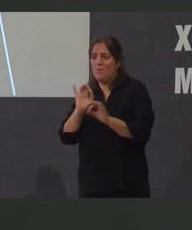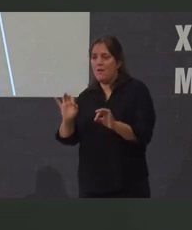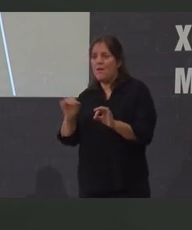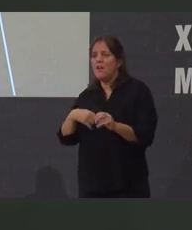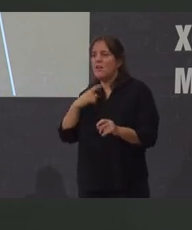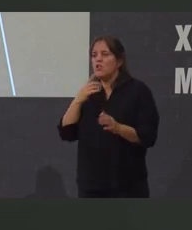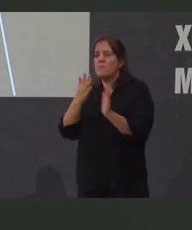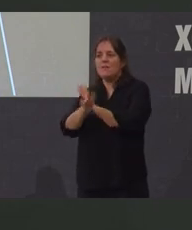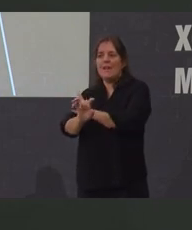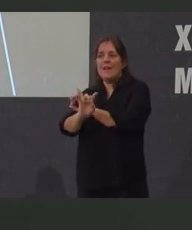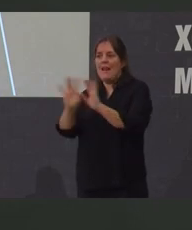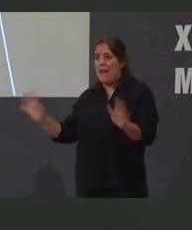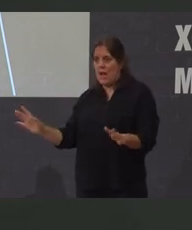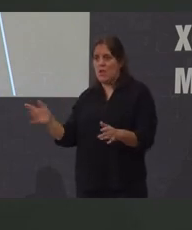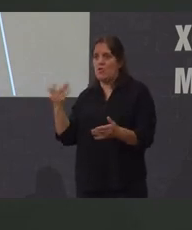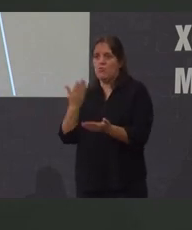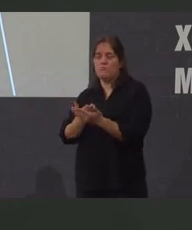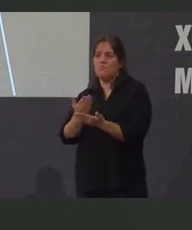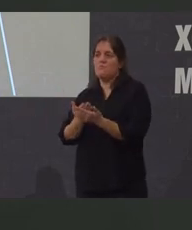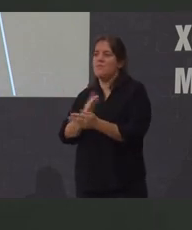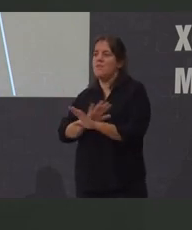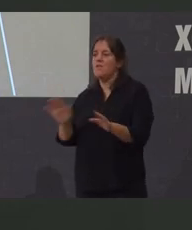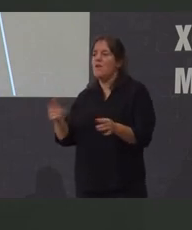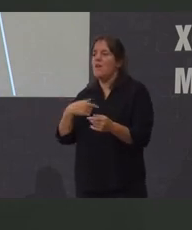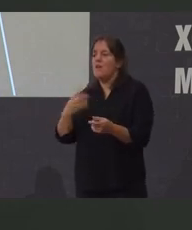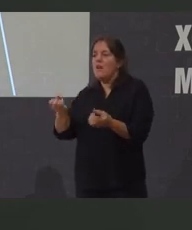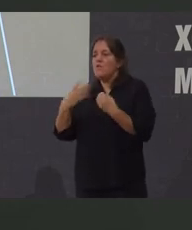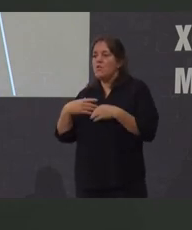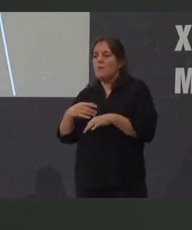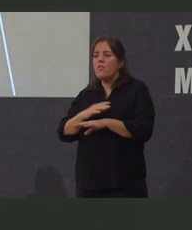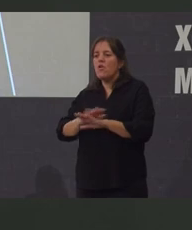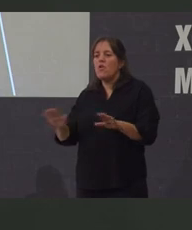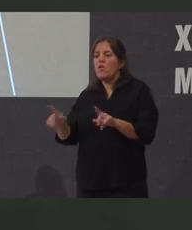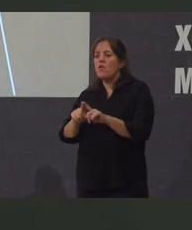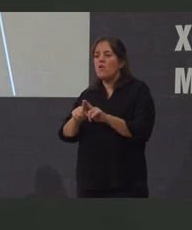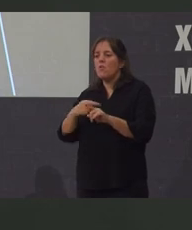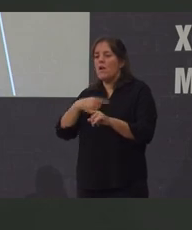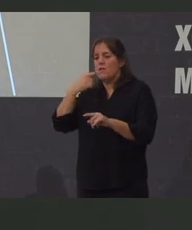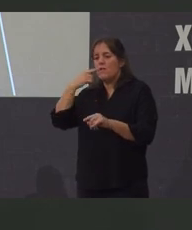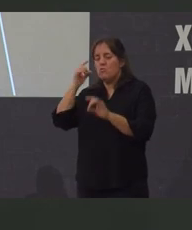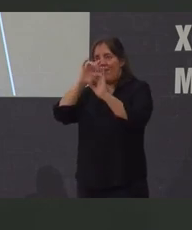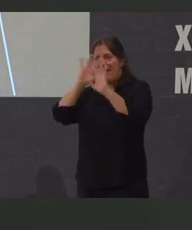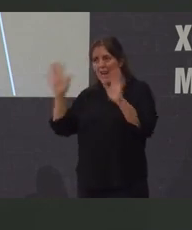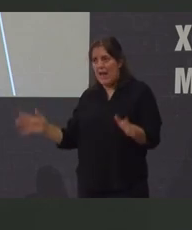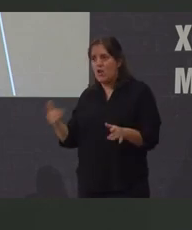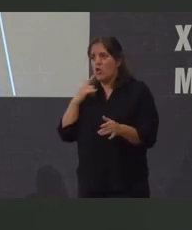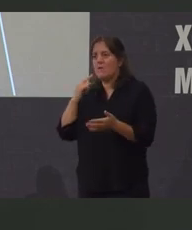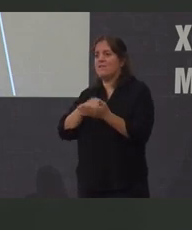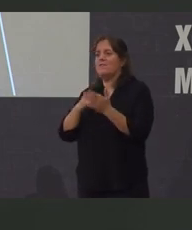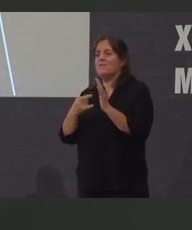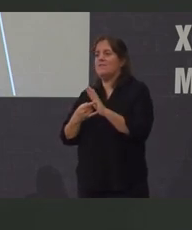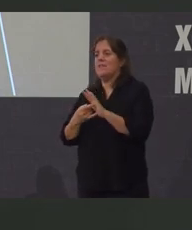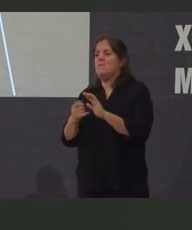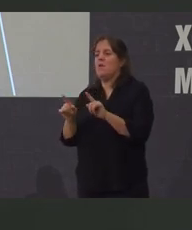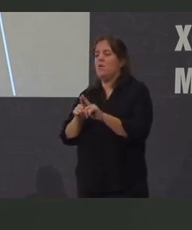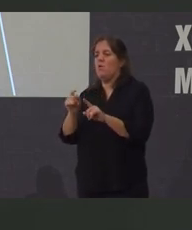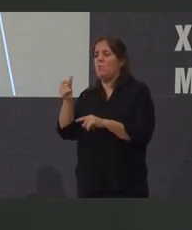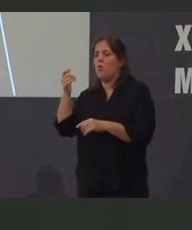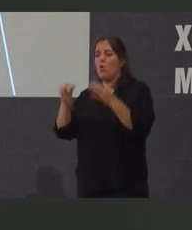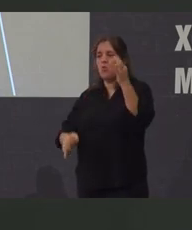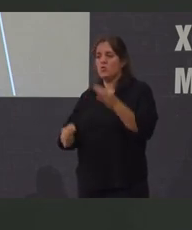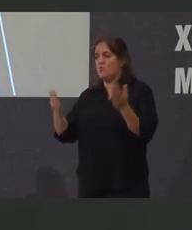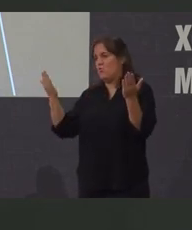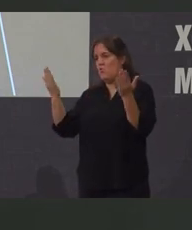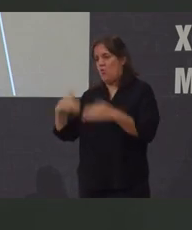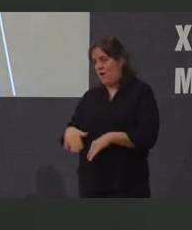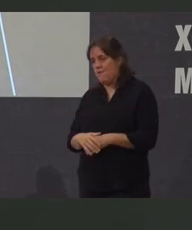tan claras como as expuxeches, pois fainos a todos ter tamén moita máis clareza sobre este sistema tan, tan injusto,